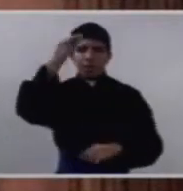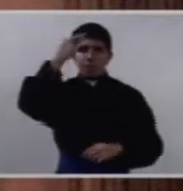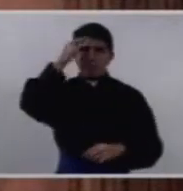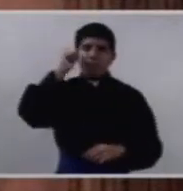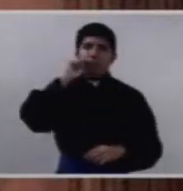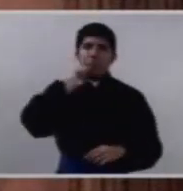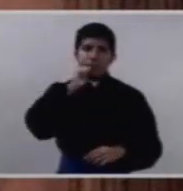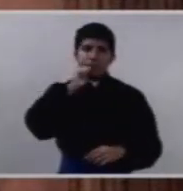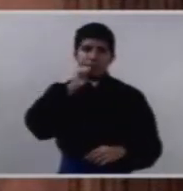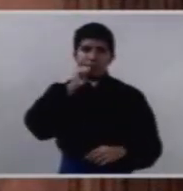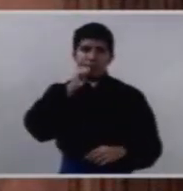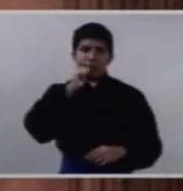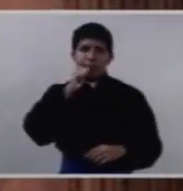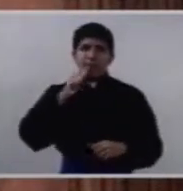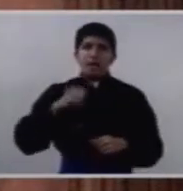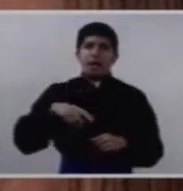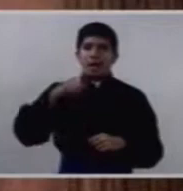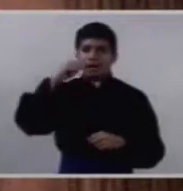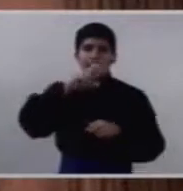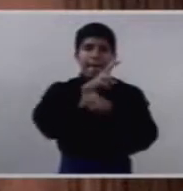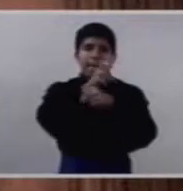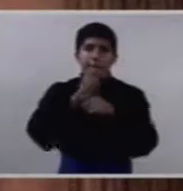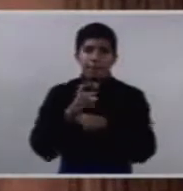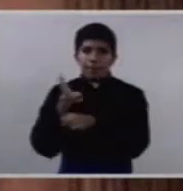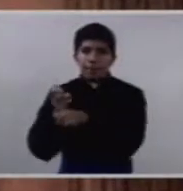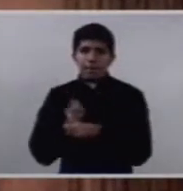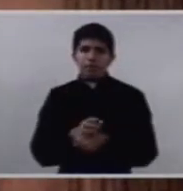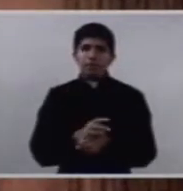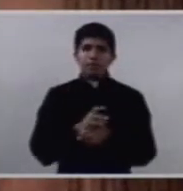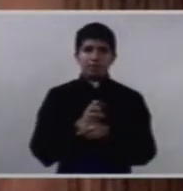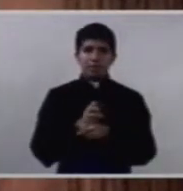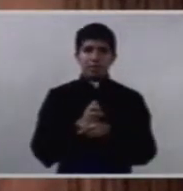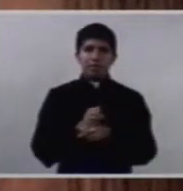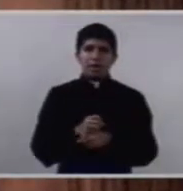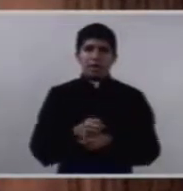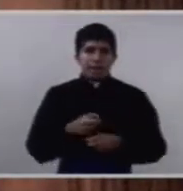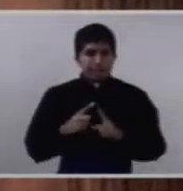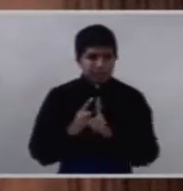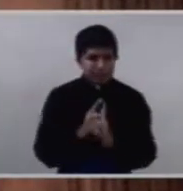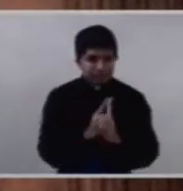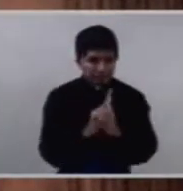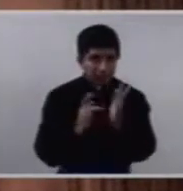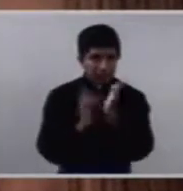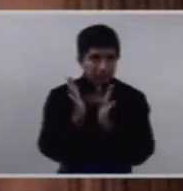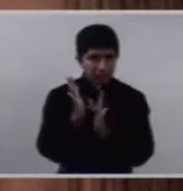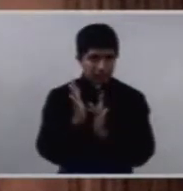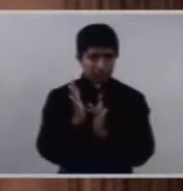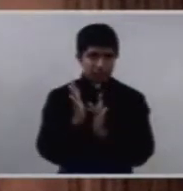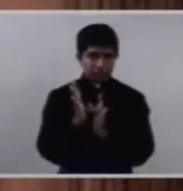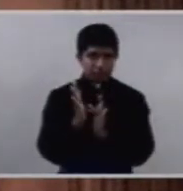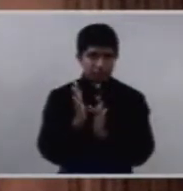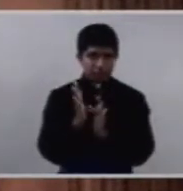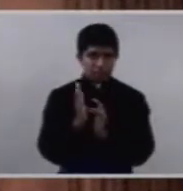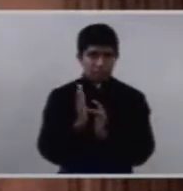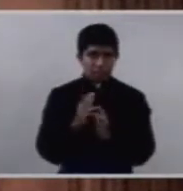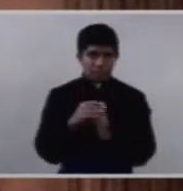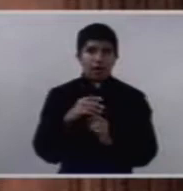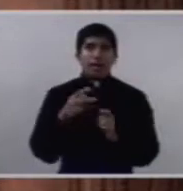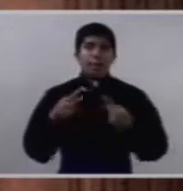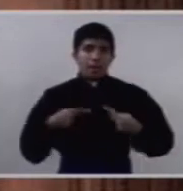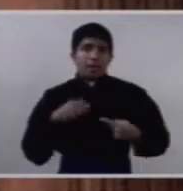aquella convocatoria vocacional que hizo Jesús: el que quiera